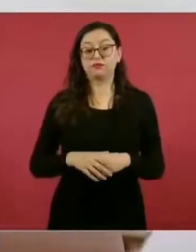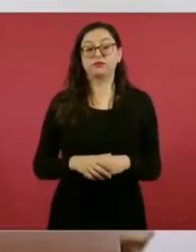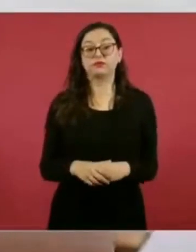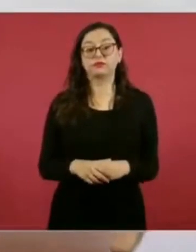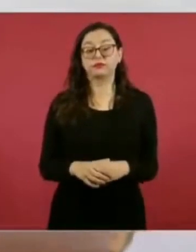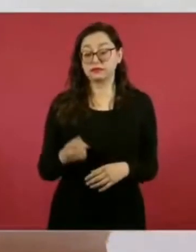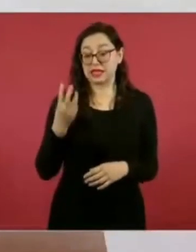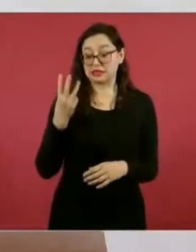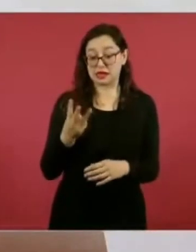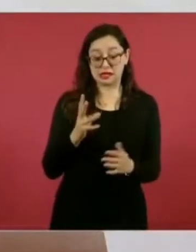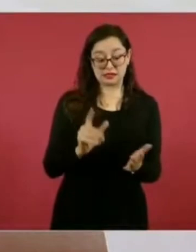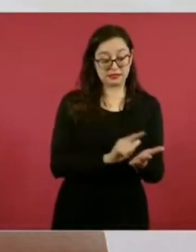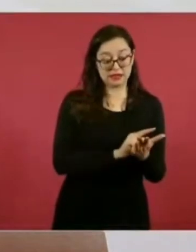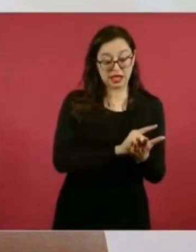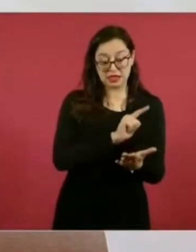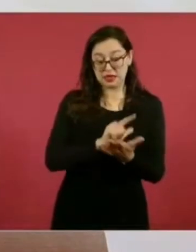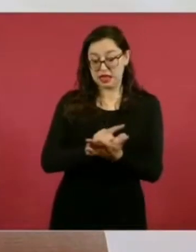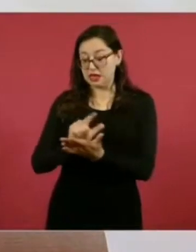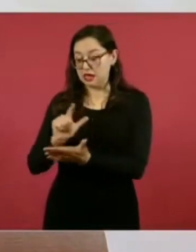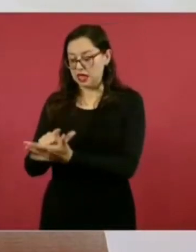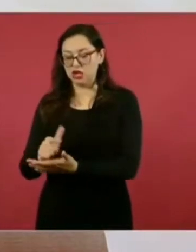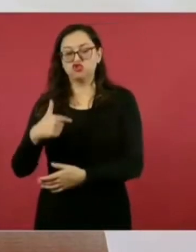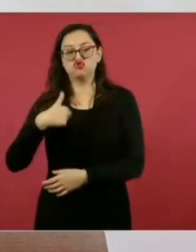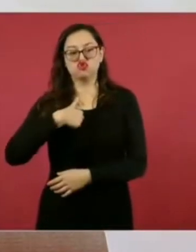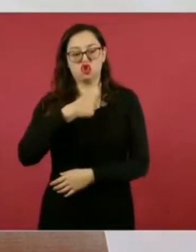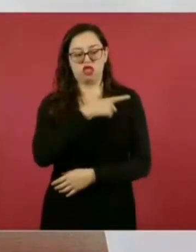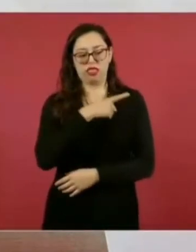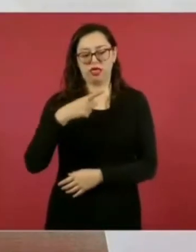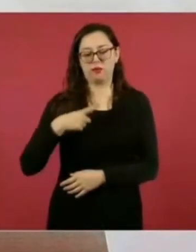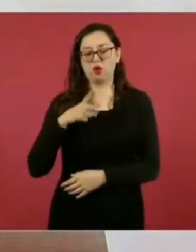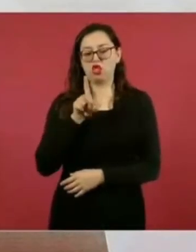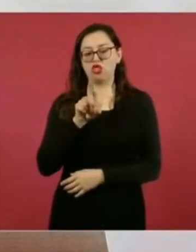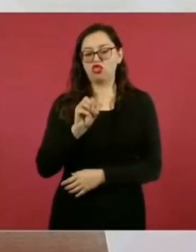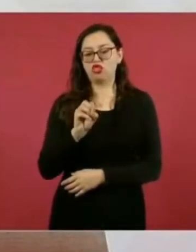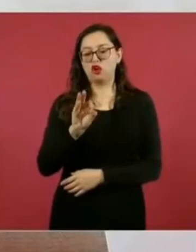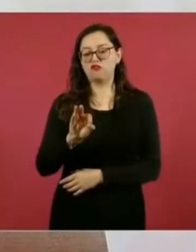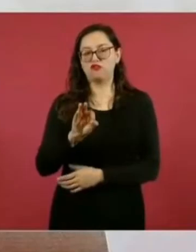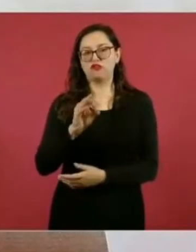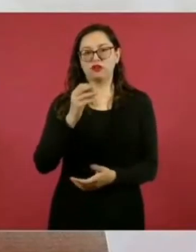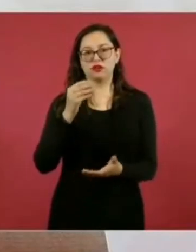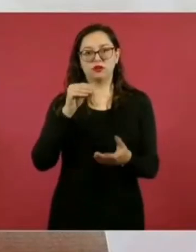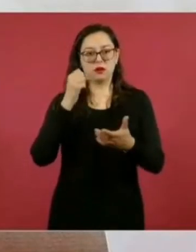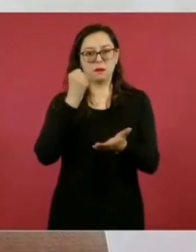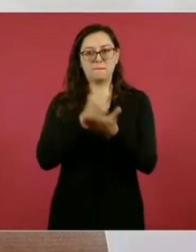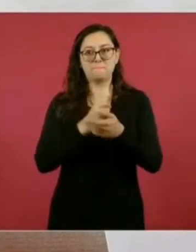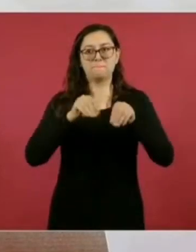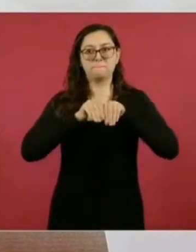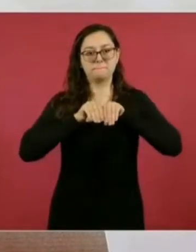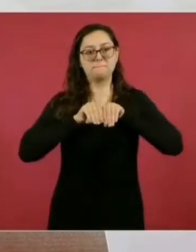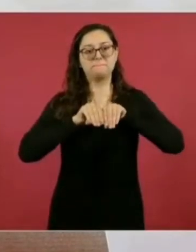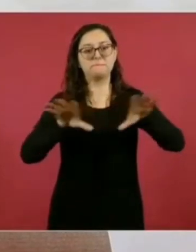3 hasta ahora: la reforma al Poder Judicial,